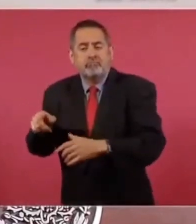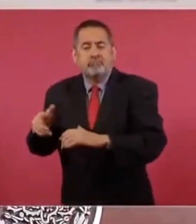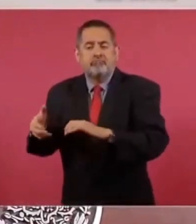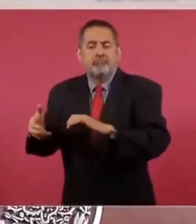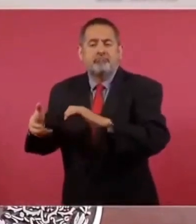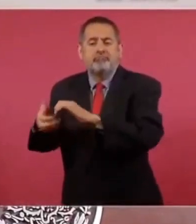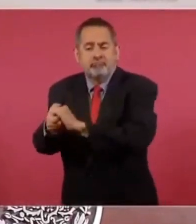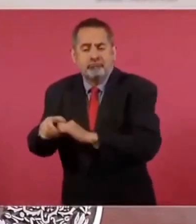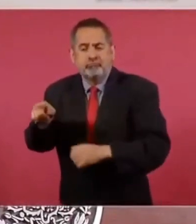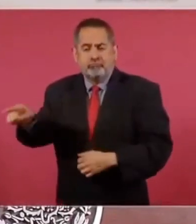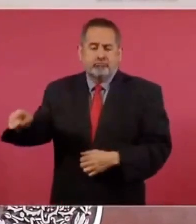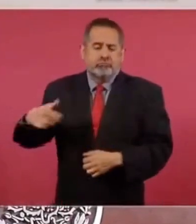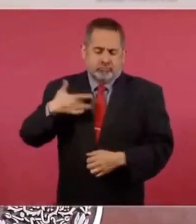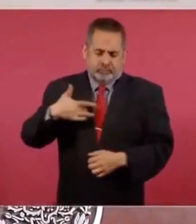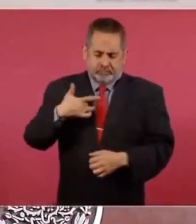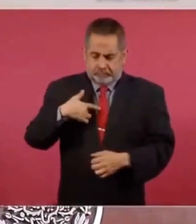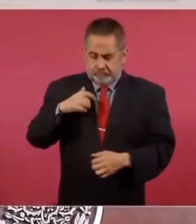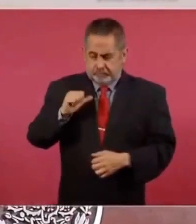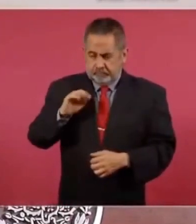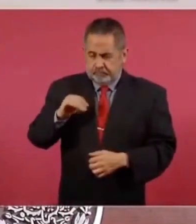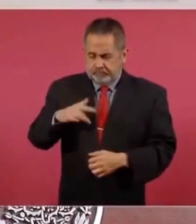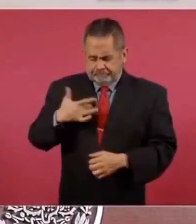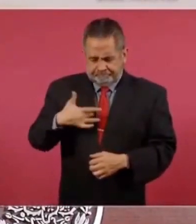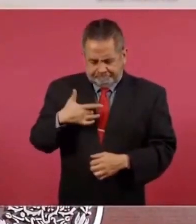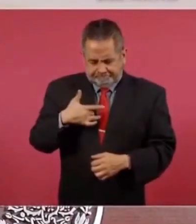hizo más humano.